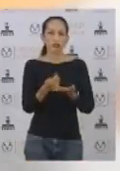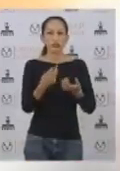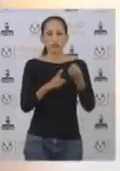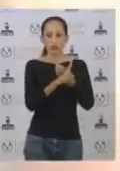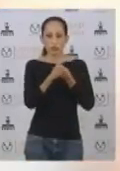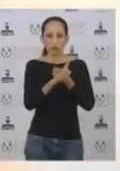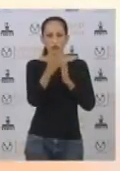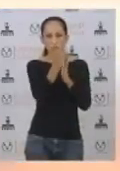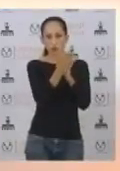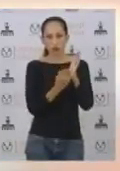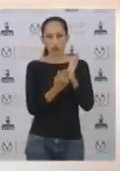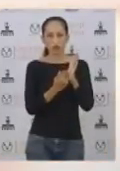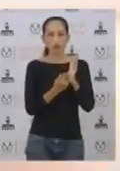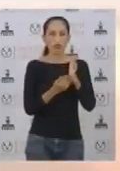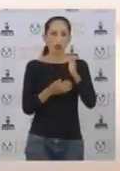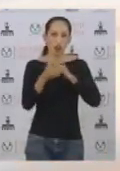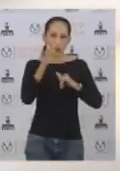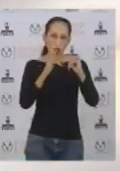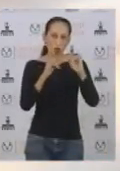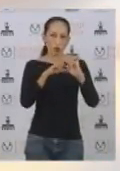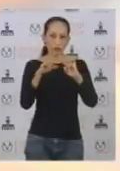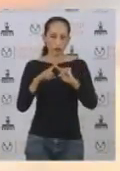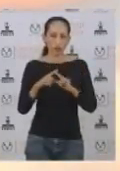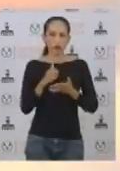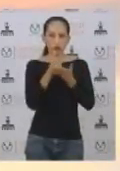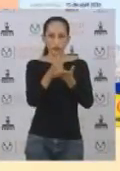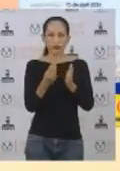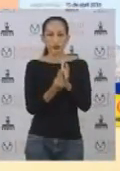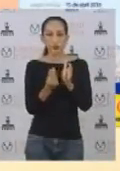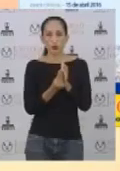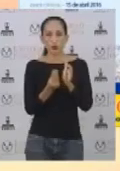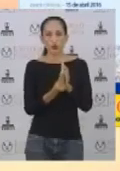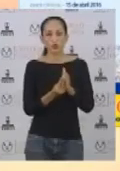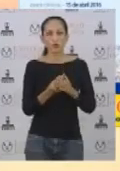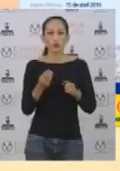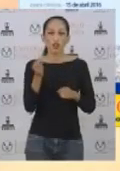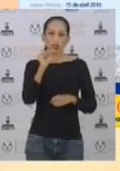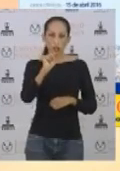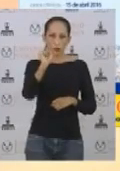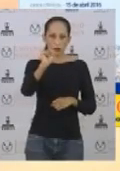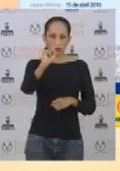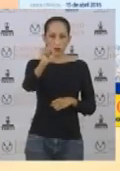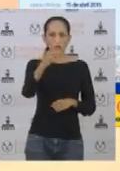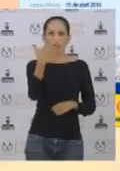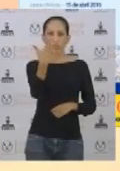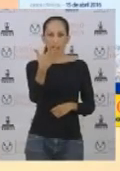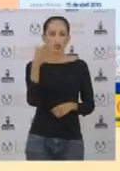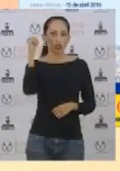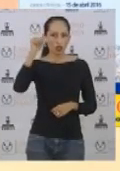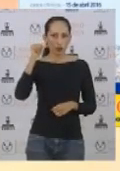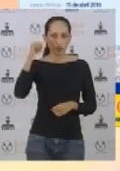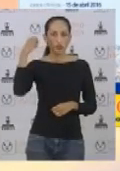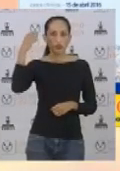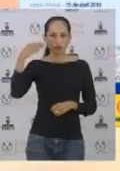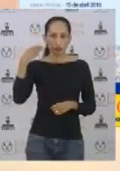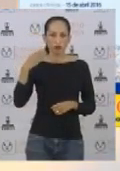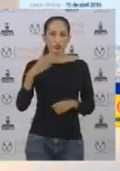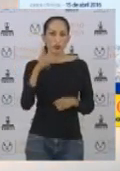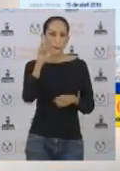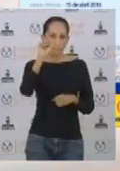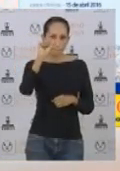Consumo Problemático de Alcohol. Estos cursos se llevarán a cabo en 5 sesiones durante los sábados de marzo y abril, con un total